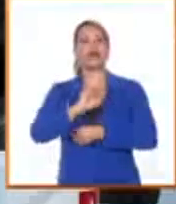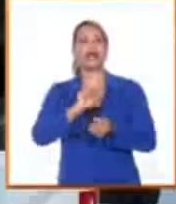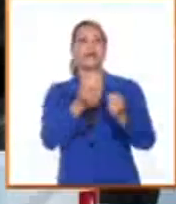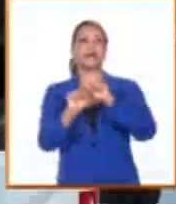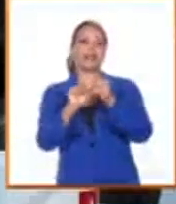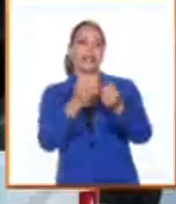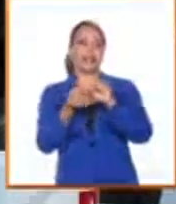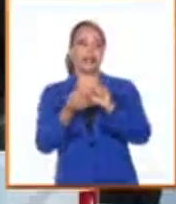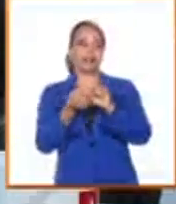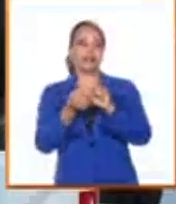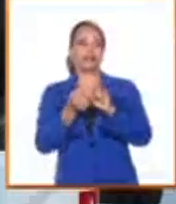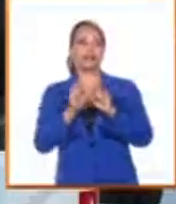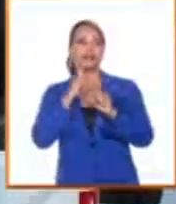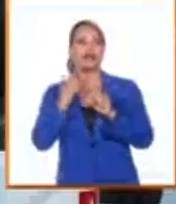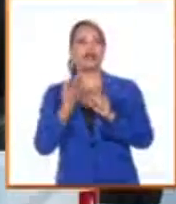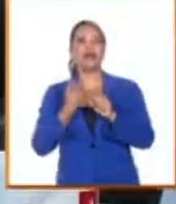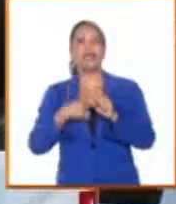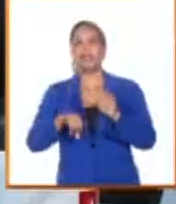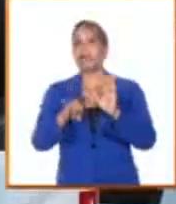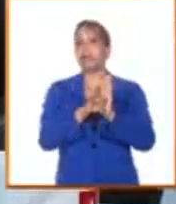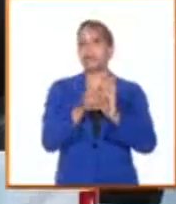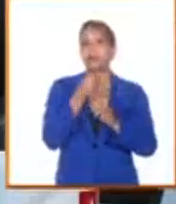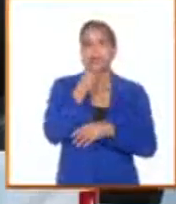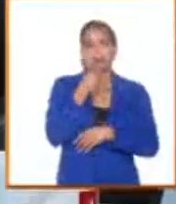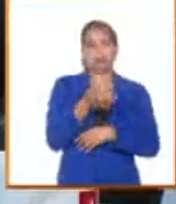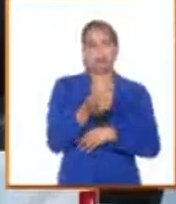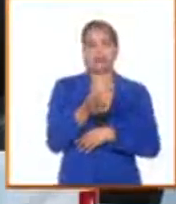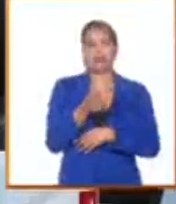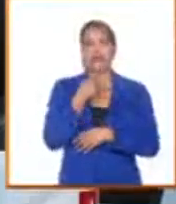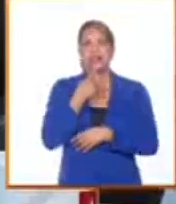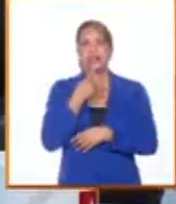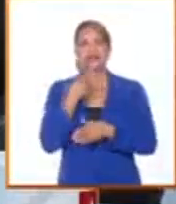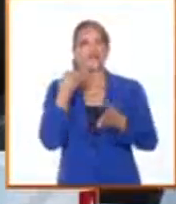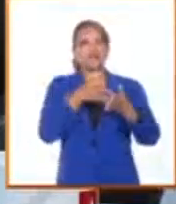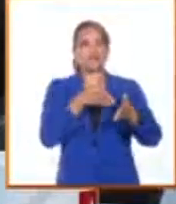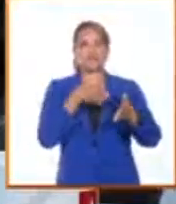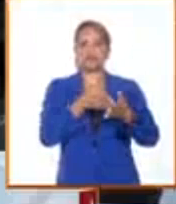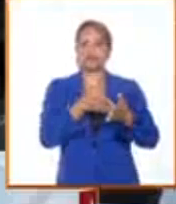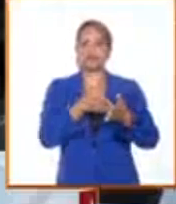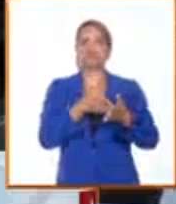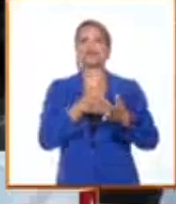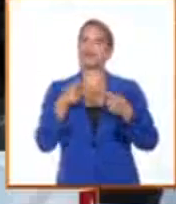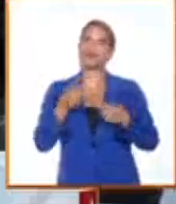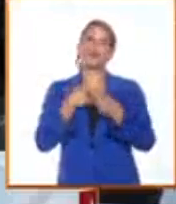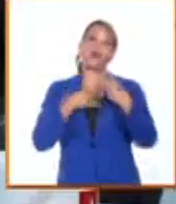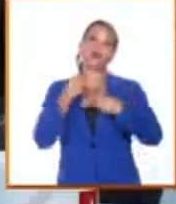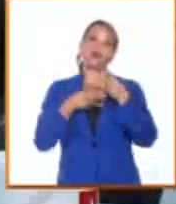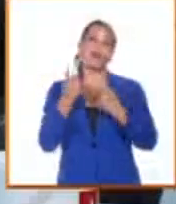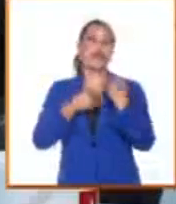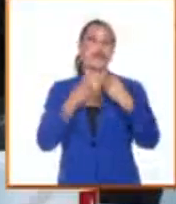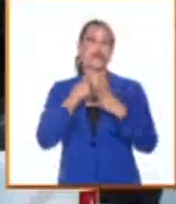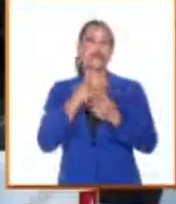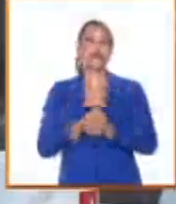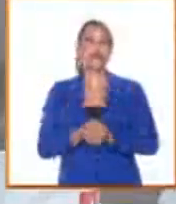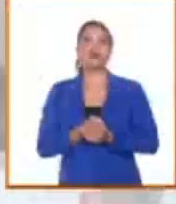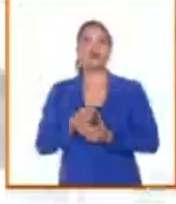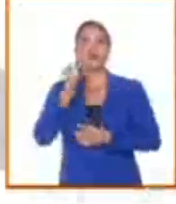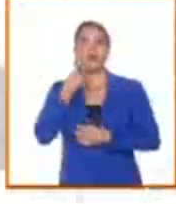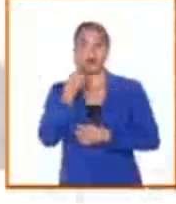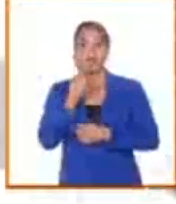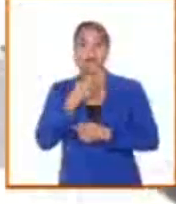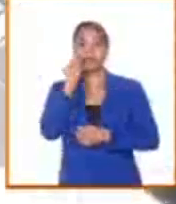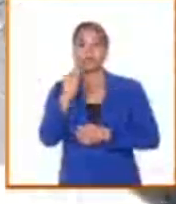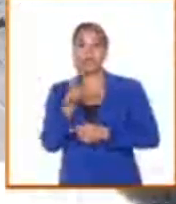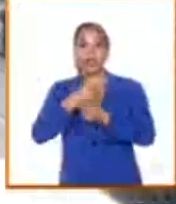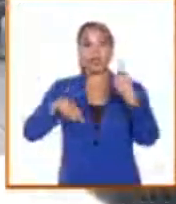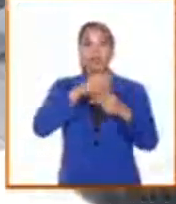está barriendo con la identidad y la idiosincrasia de nuestros pueblos. Entonces, hay que hacer algo. Hay que detener esa avalancha y